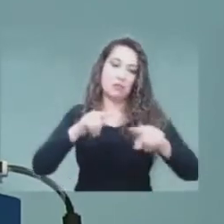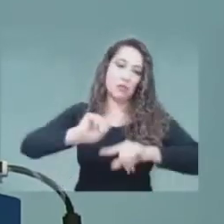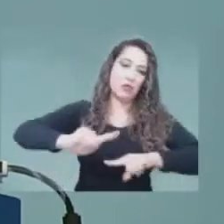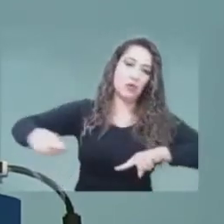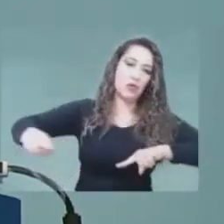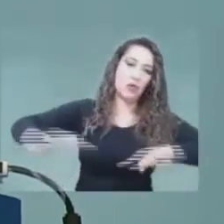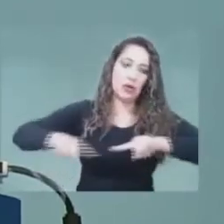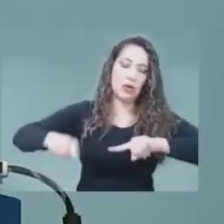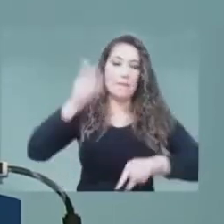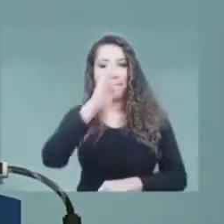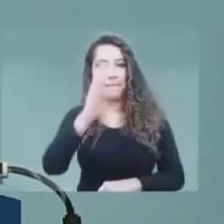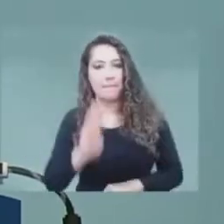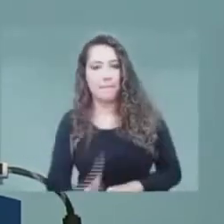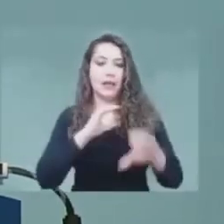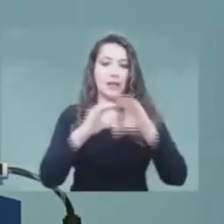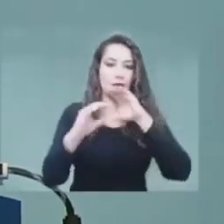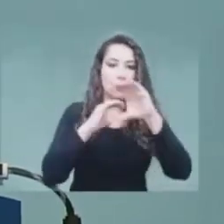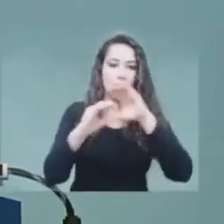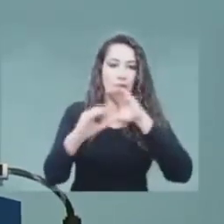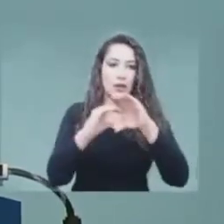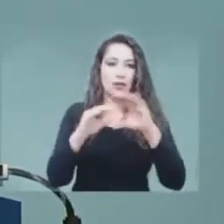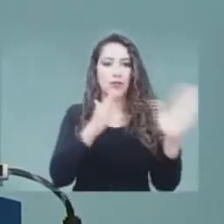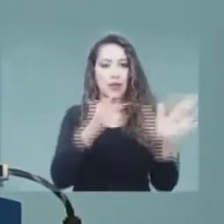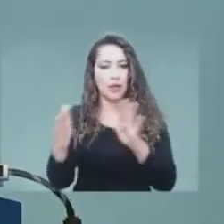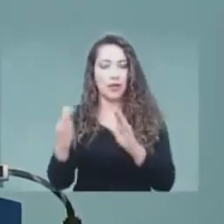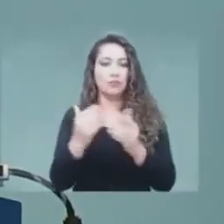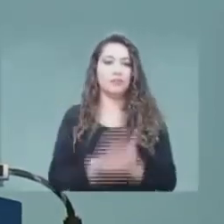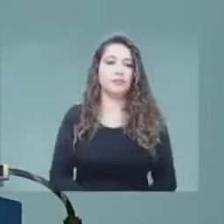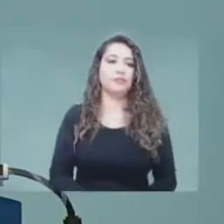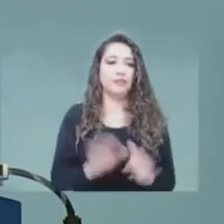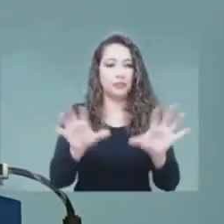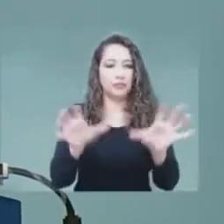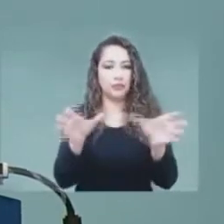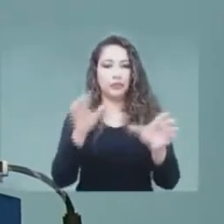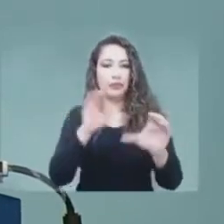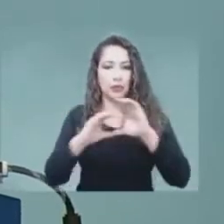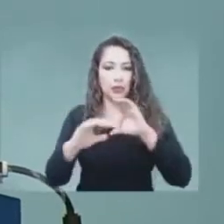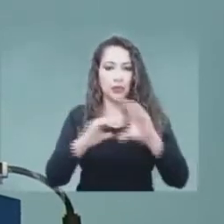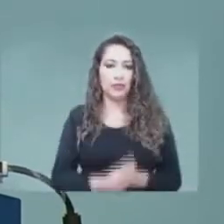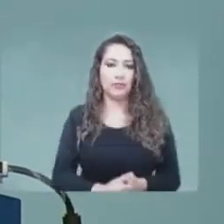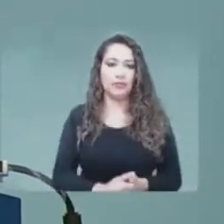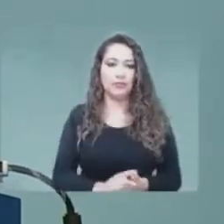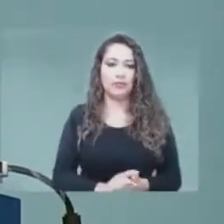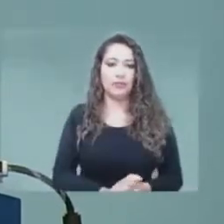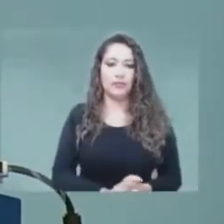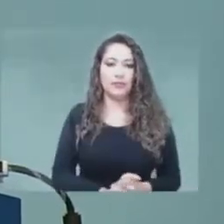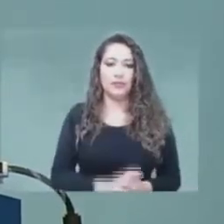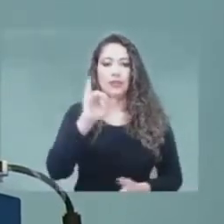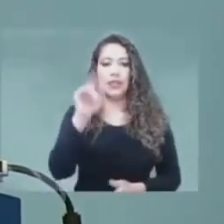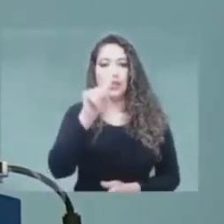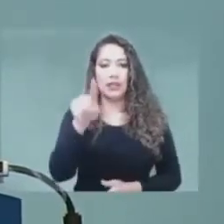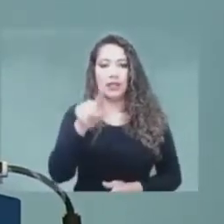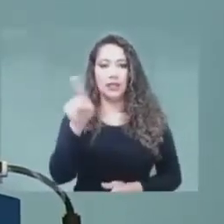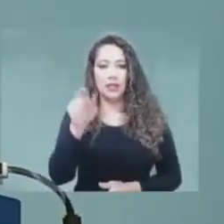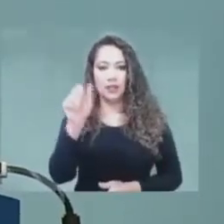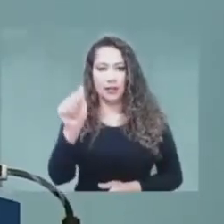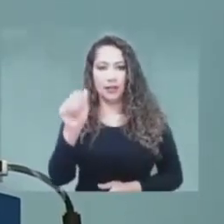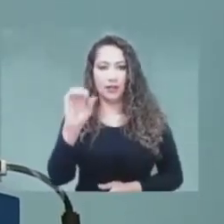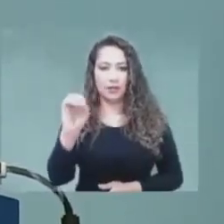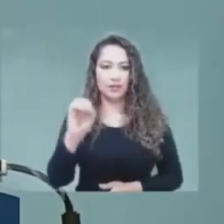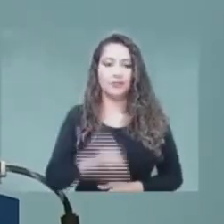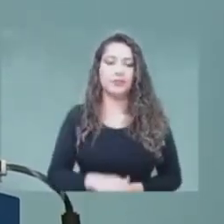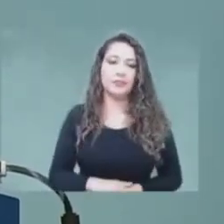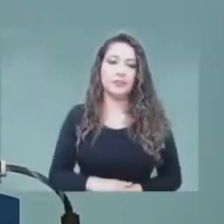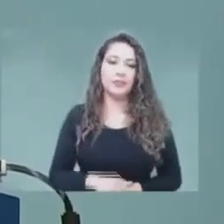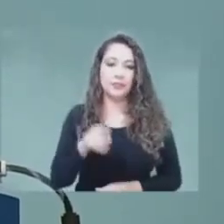Comunicaciones para el Sector de Radiocomunicaciones. Omneya Isa, directora de Acceso Dinámico de Espectro en NICIT Canadá,